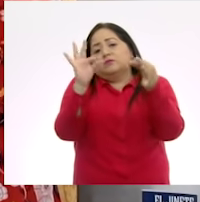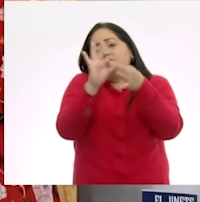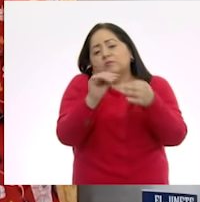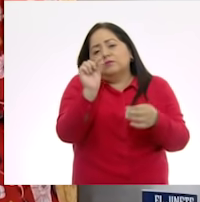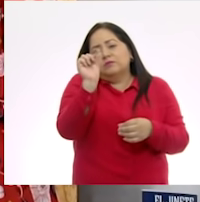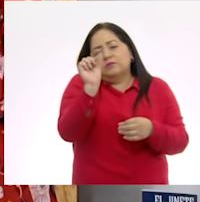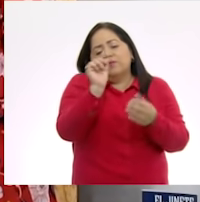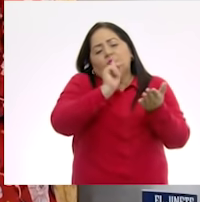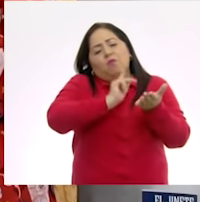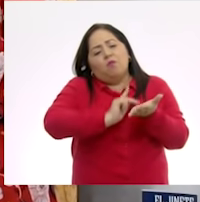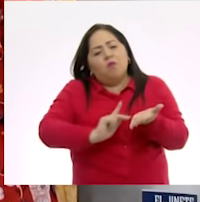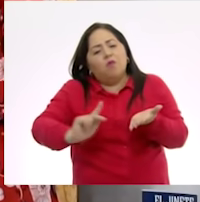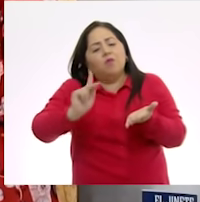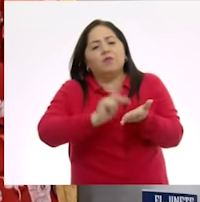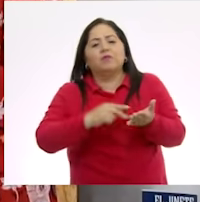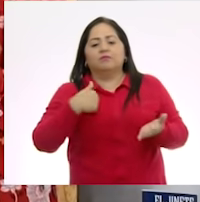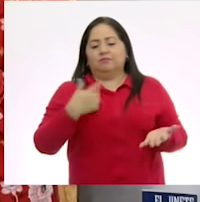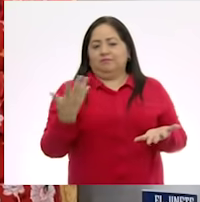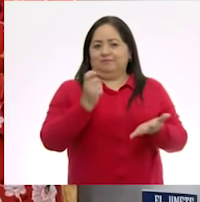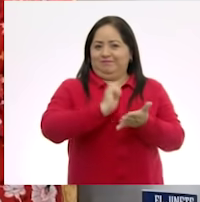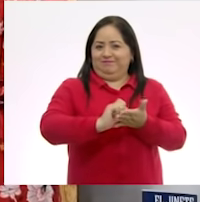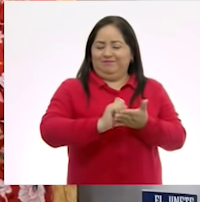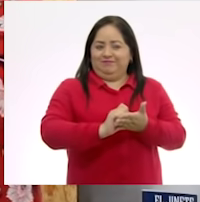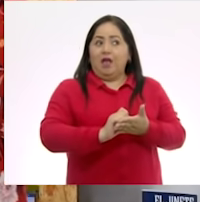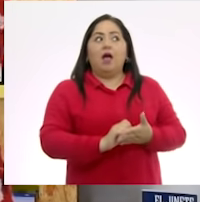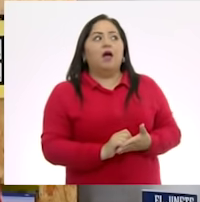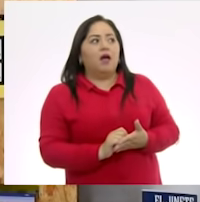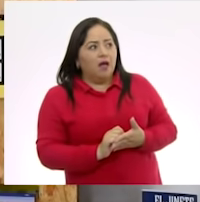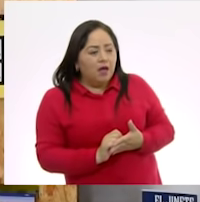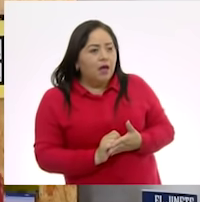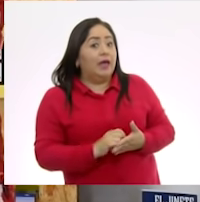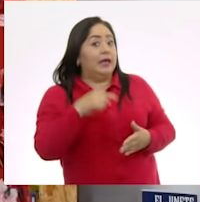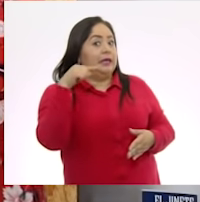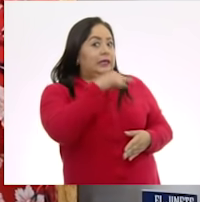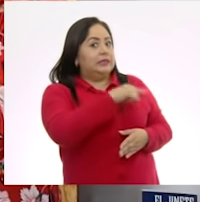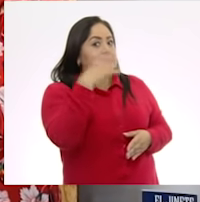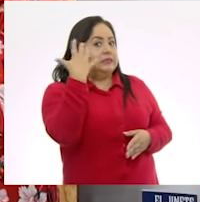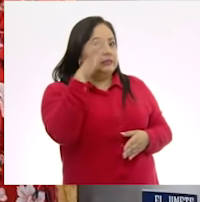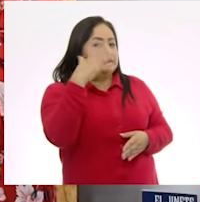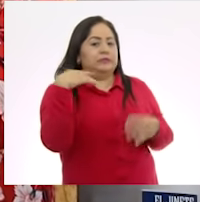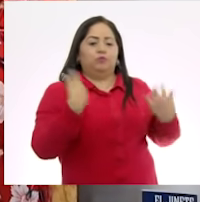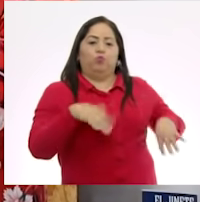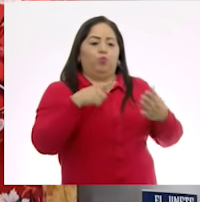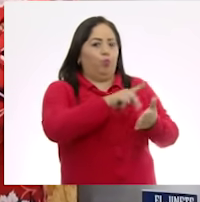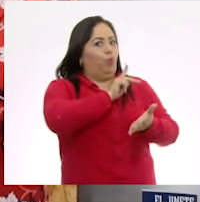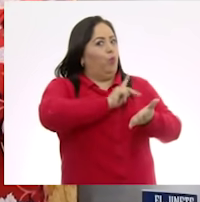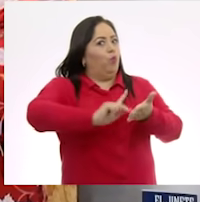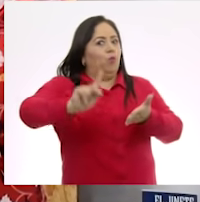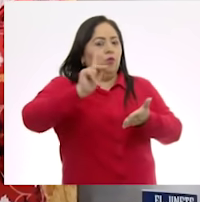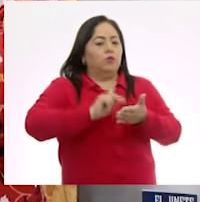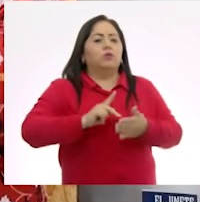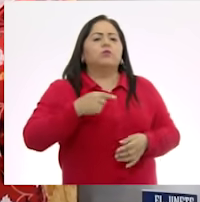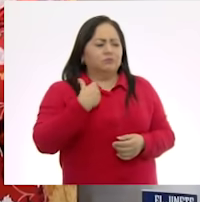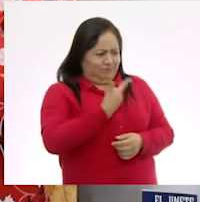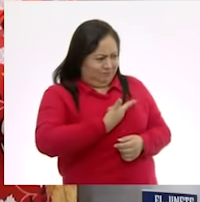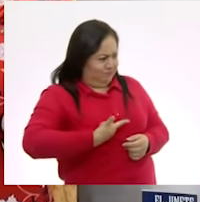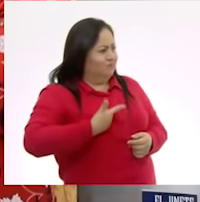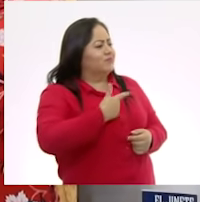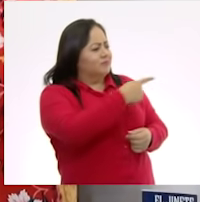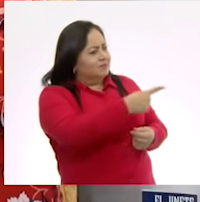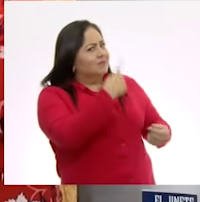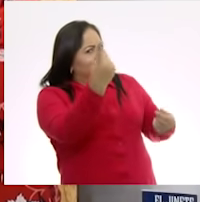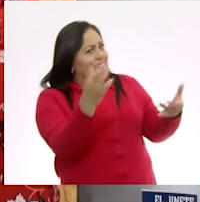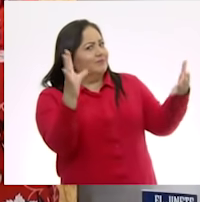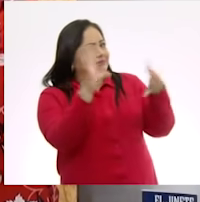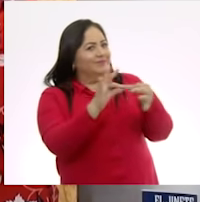un poema que escribí. Ah, es que este señor Sol es poeta. Pues con mucho gusto,